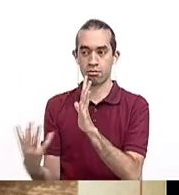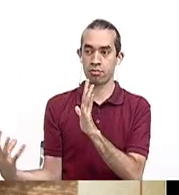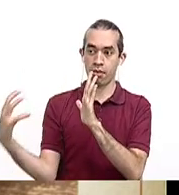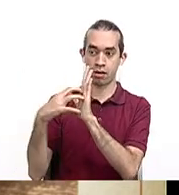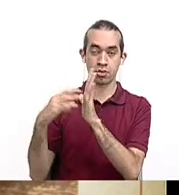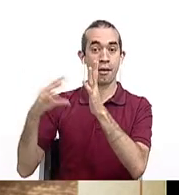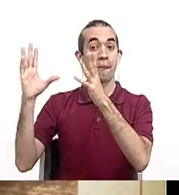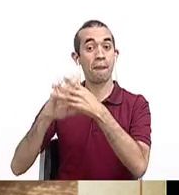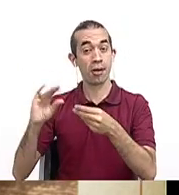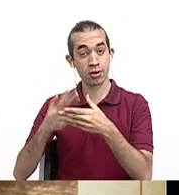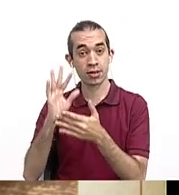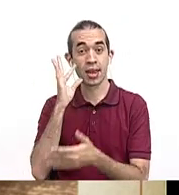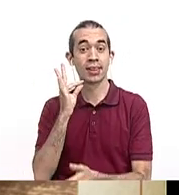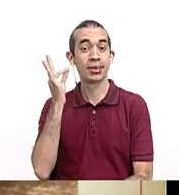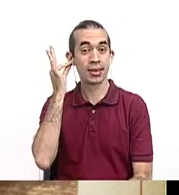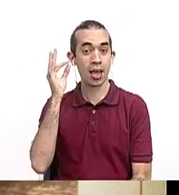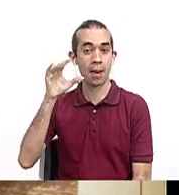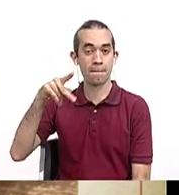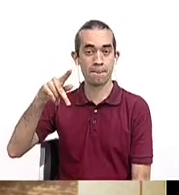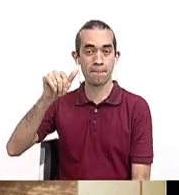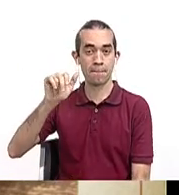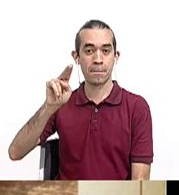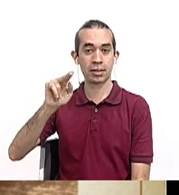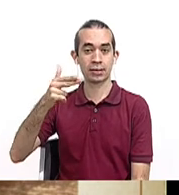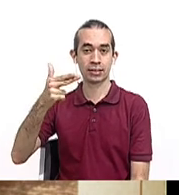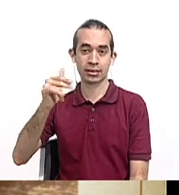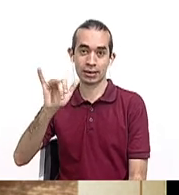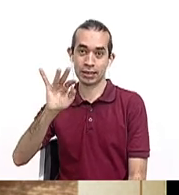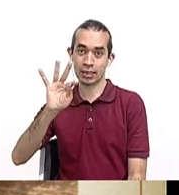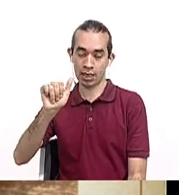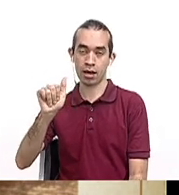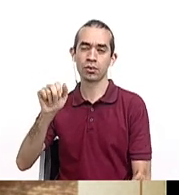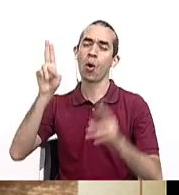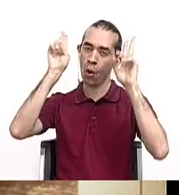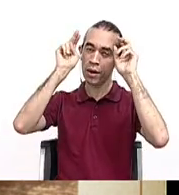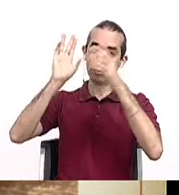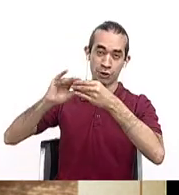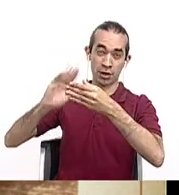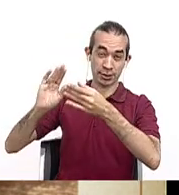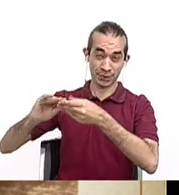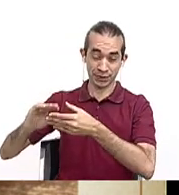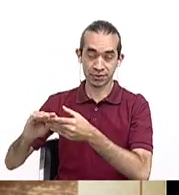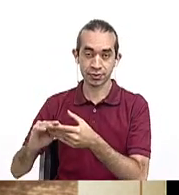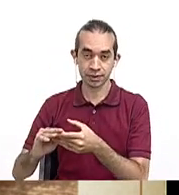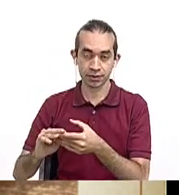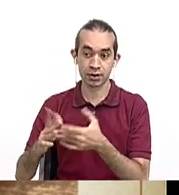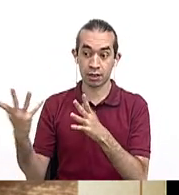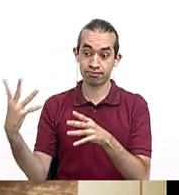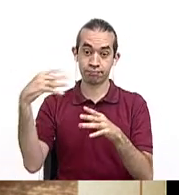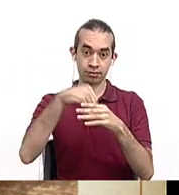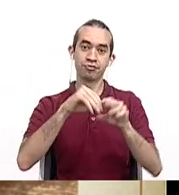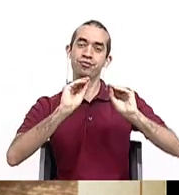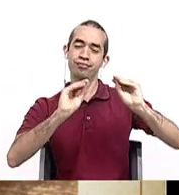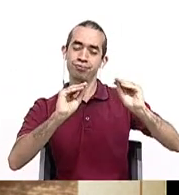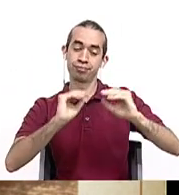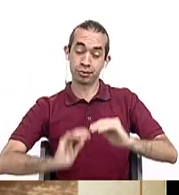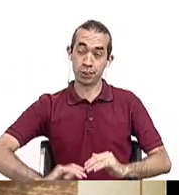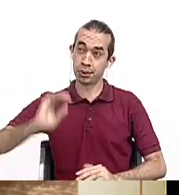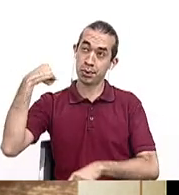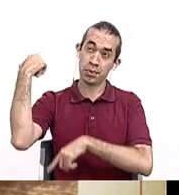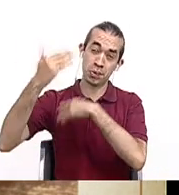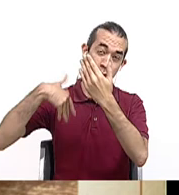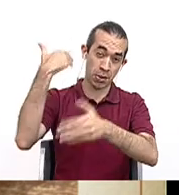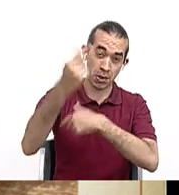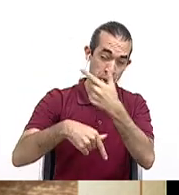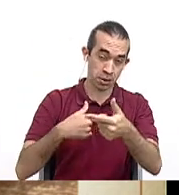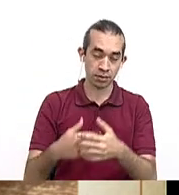los cuentos de mi tía han formado parte de nuestra instrucción y de nuestra educación por generaciones por cierto